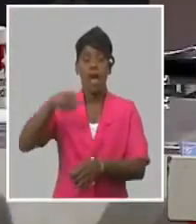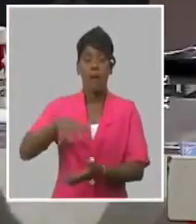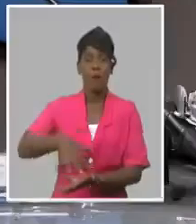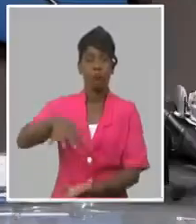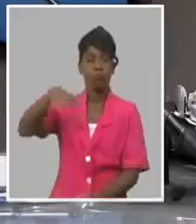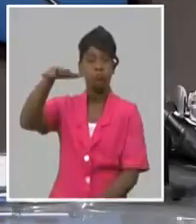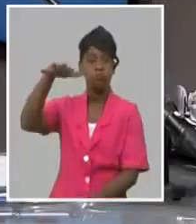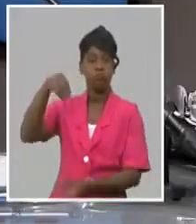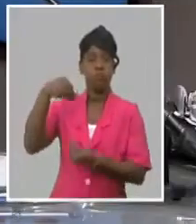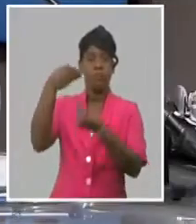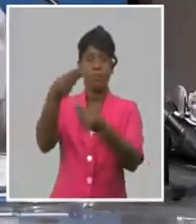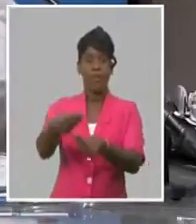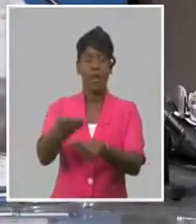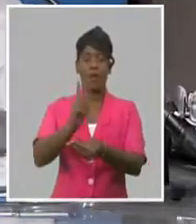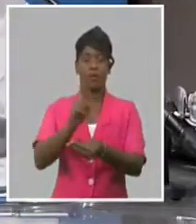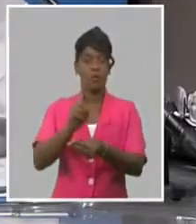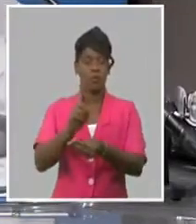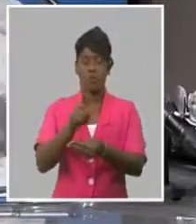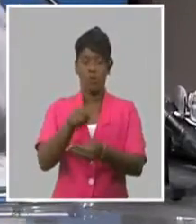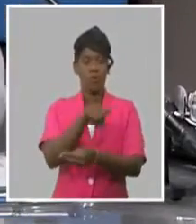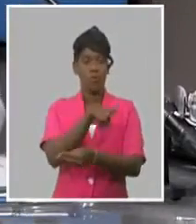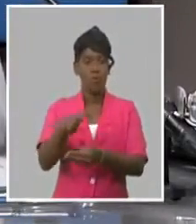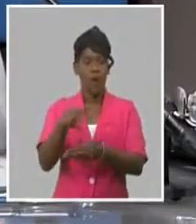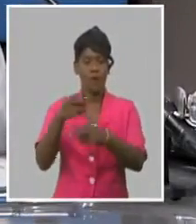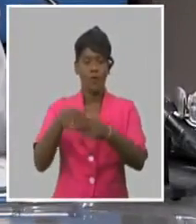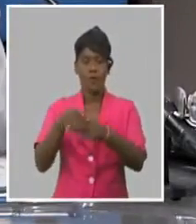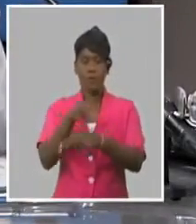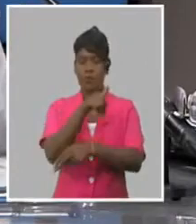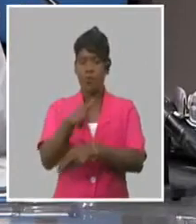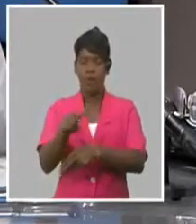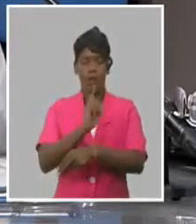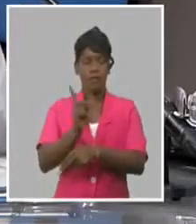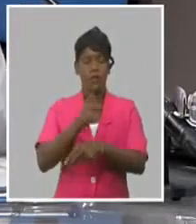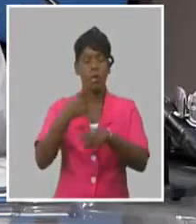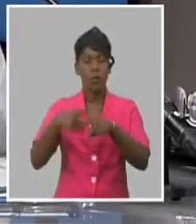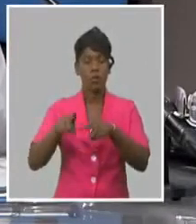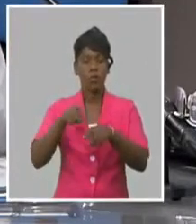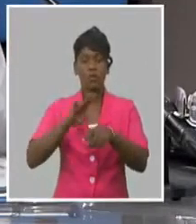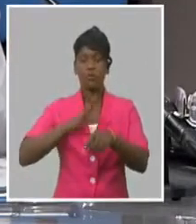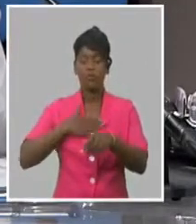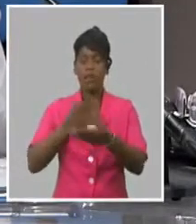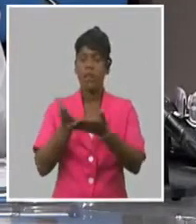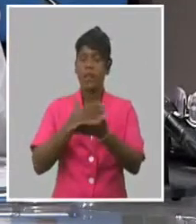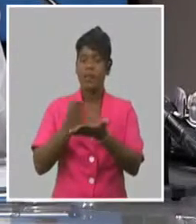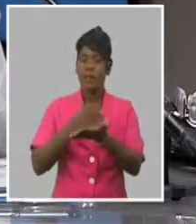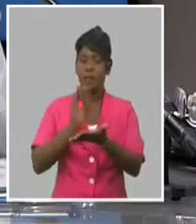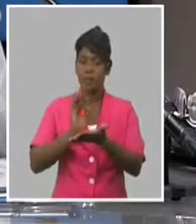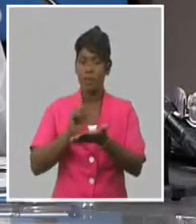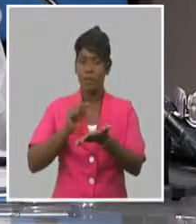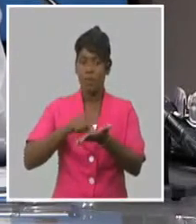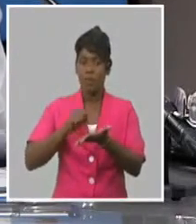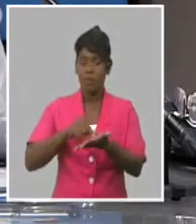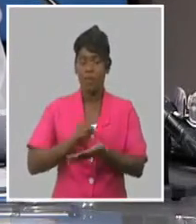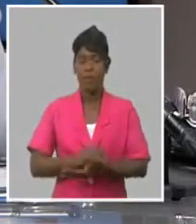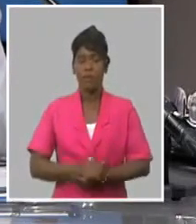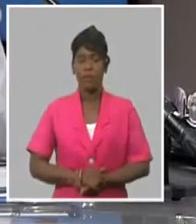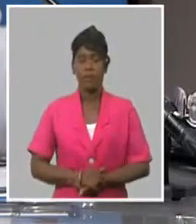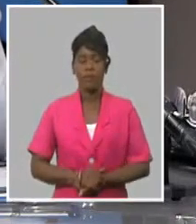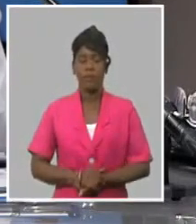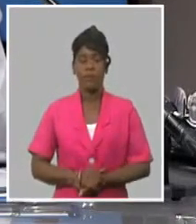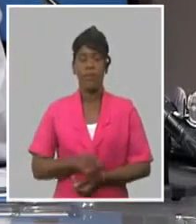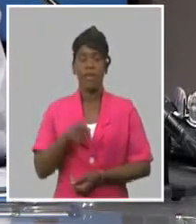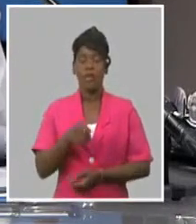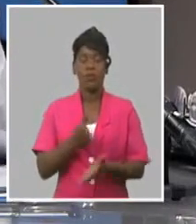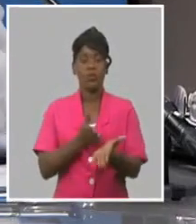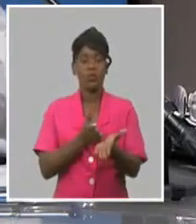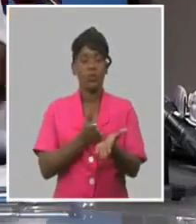La canasta básica es más grande que la canasta familiar normada. Entonces, los productos de la libreta se van